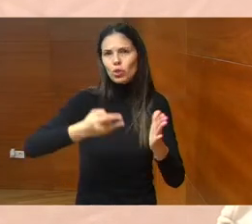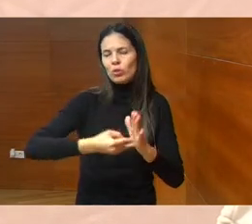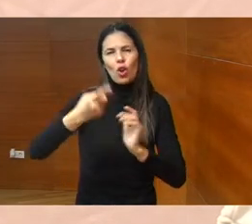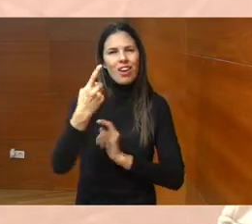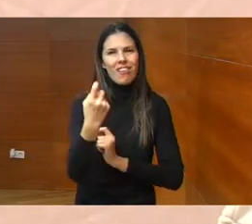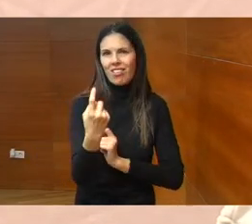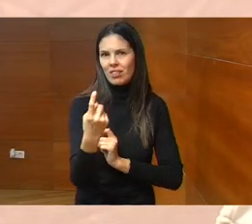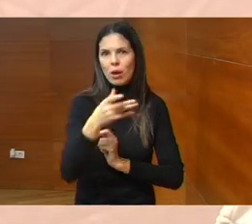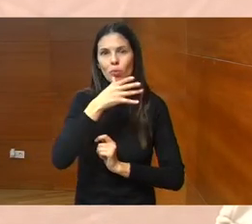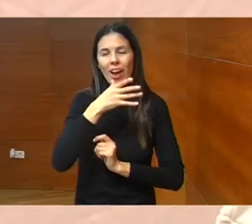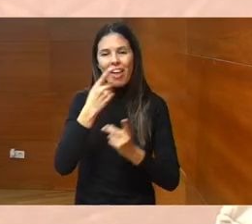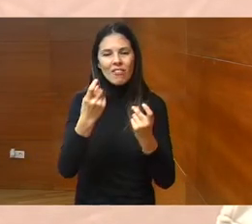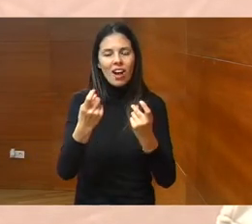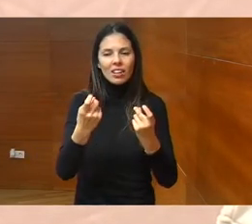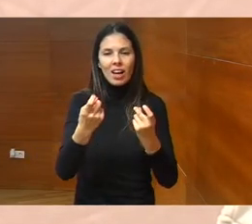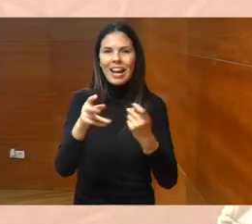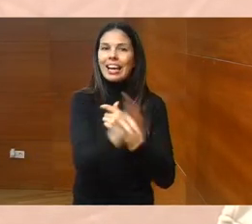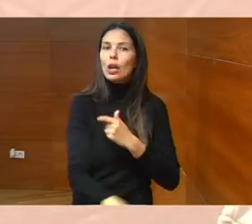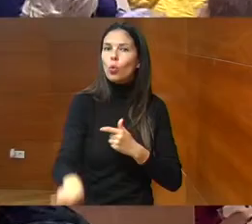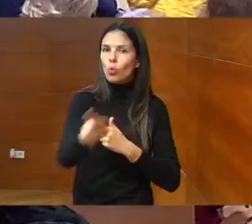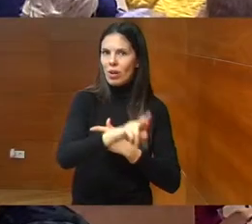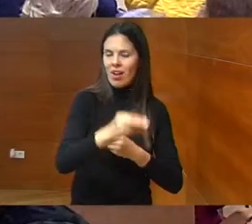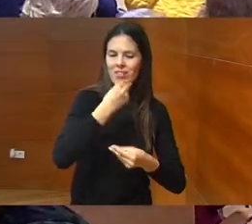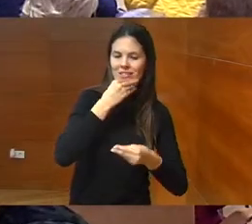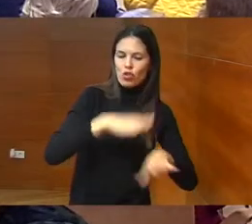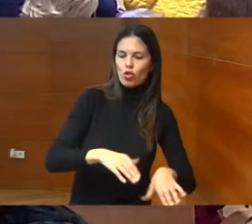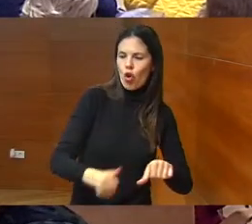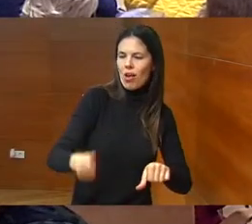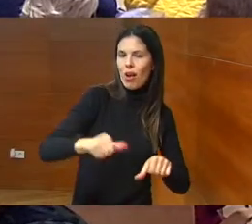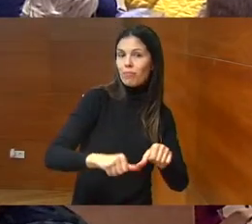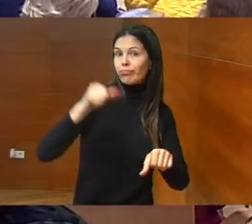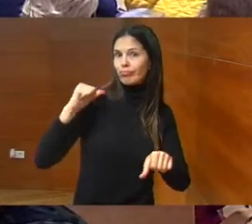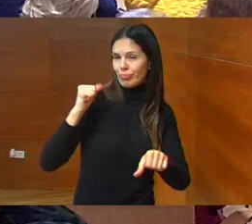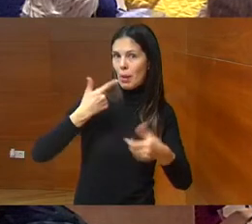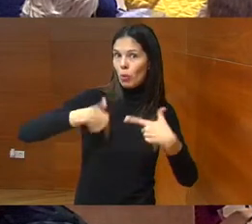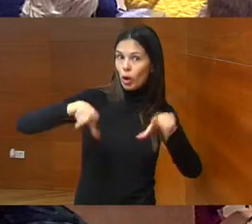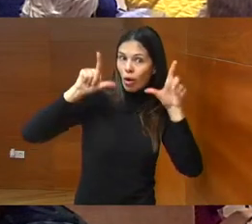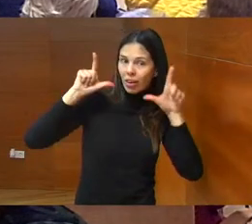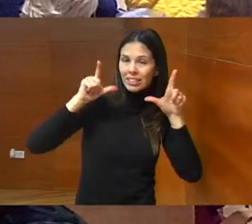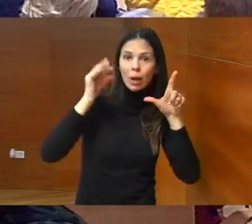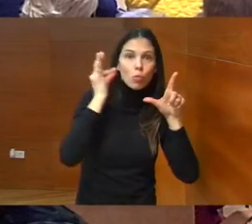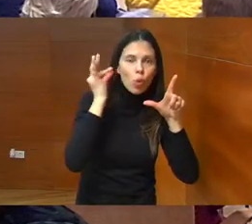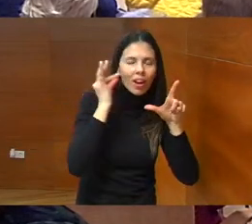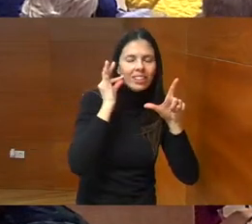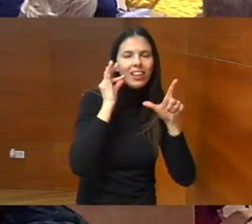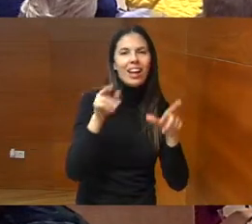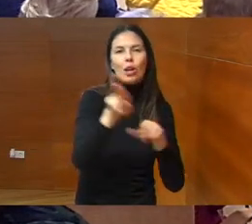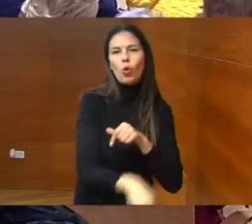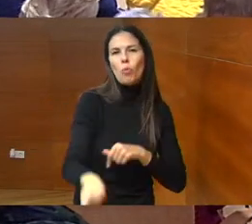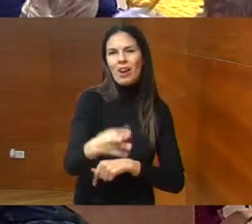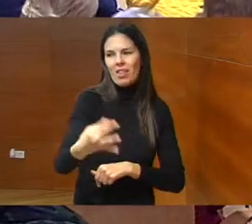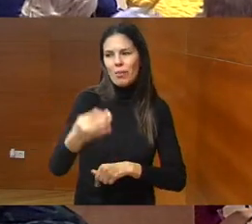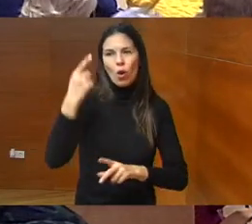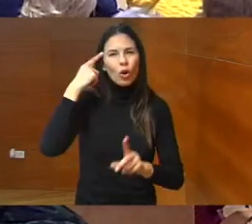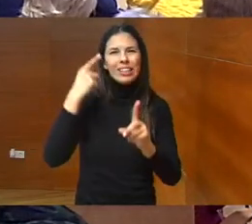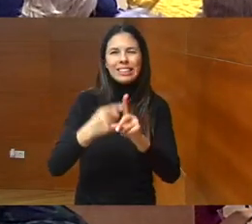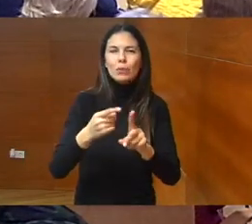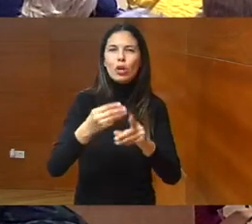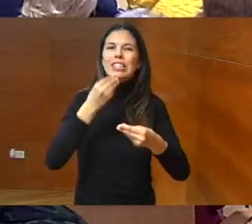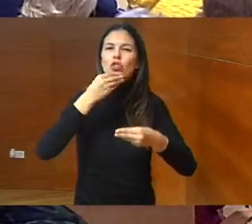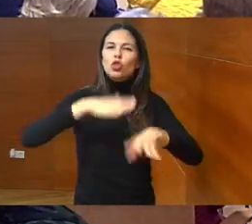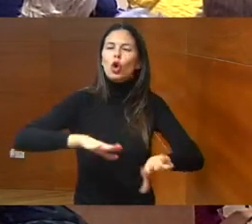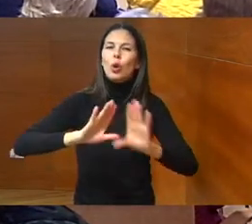necesitamos recuperar los episodios protagonizados por las mujeres para que se pueda afalar de historia universal